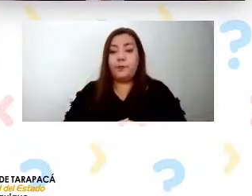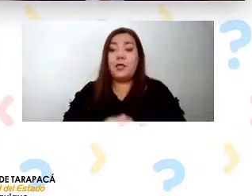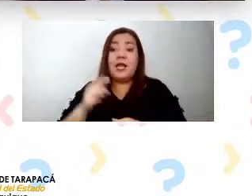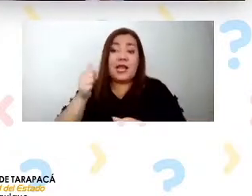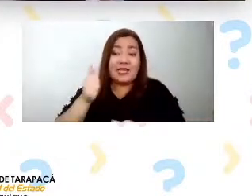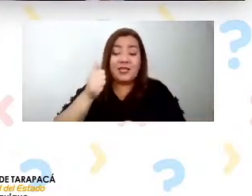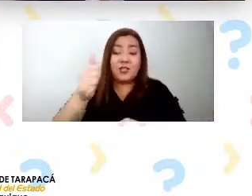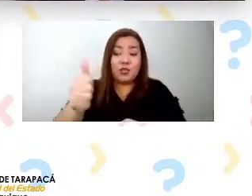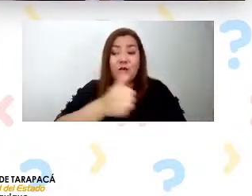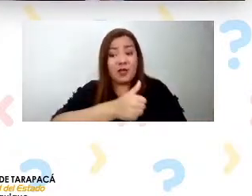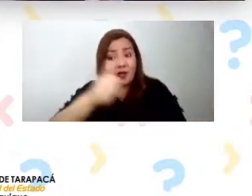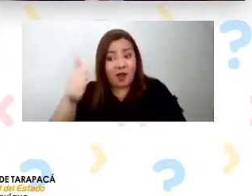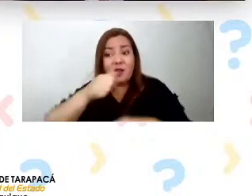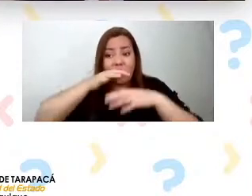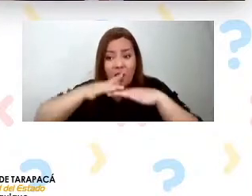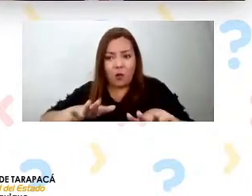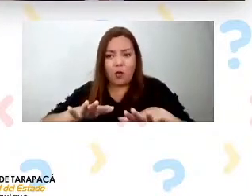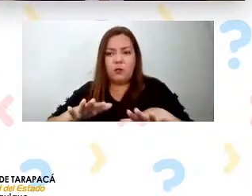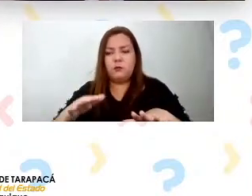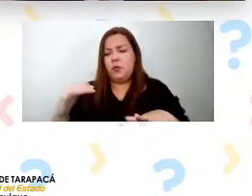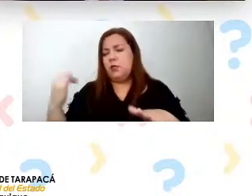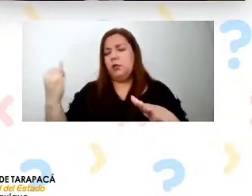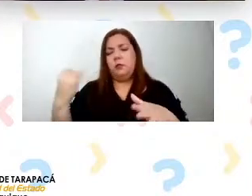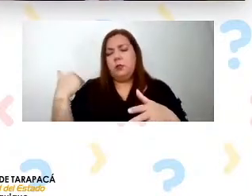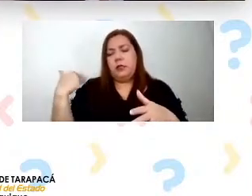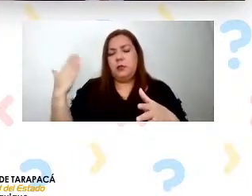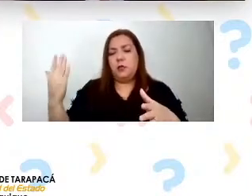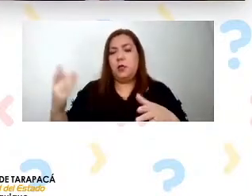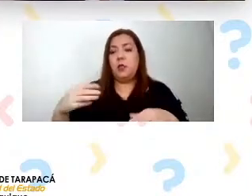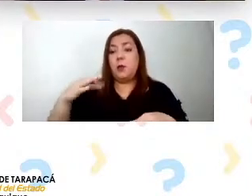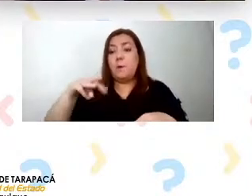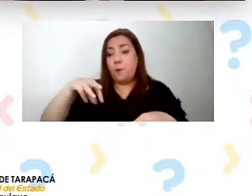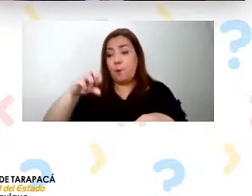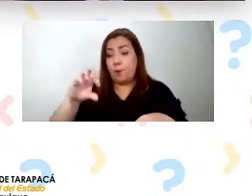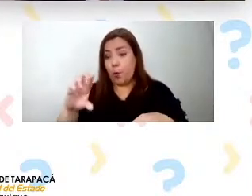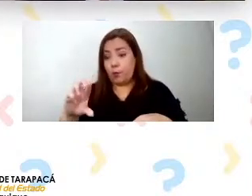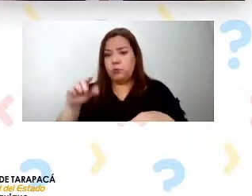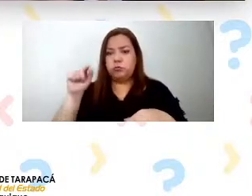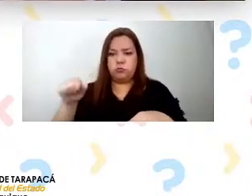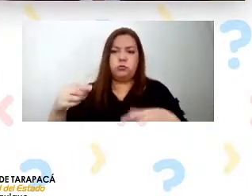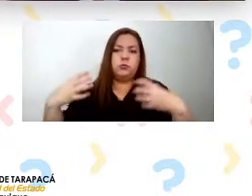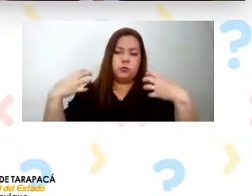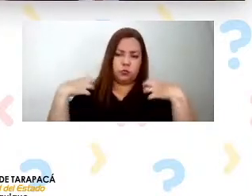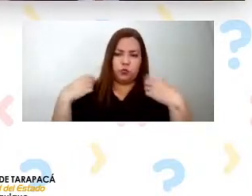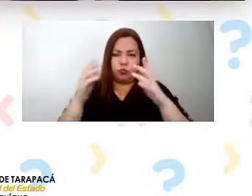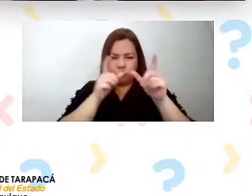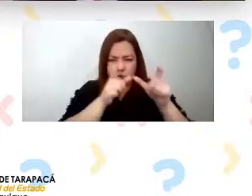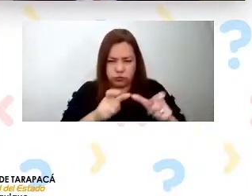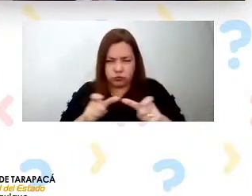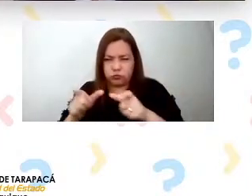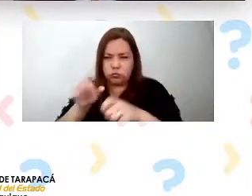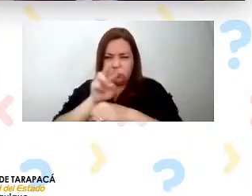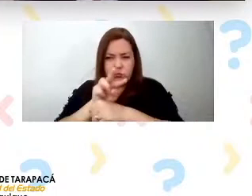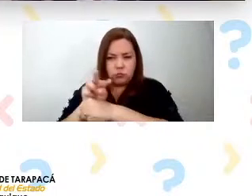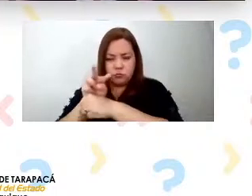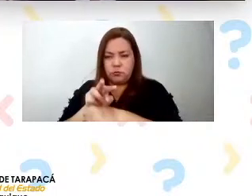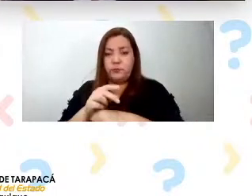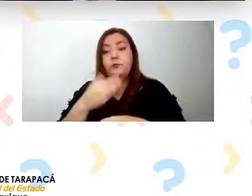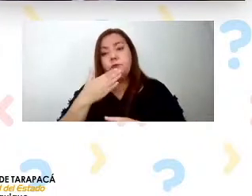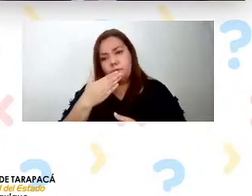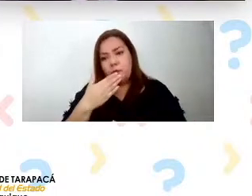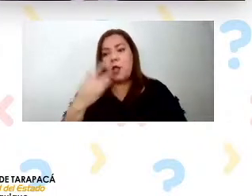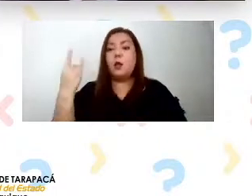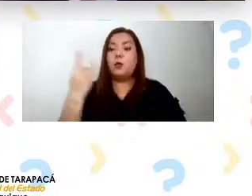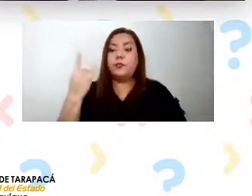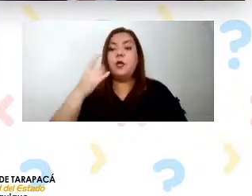Agua, dependiente del Ministerio de Obras Públicas, se encarga de esto. Y por supuesto también la Universidad Arturo